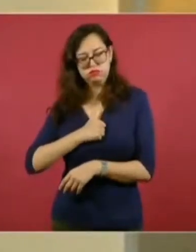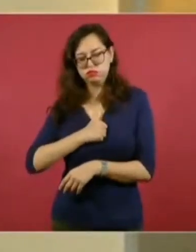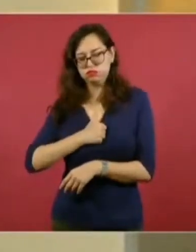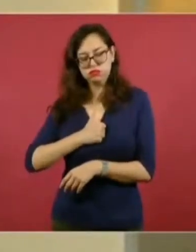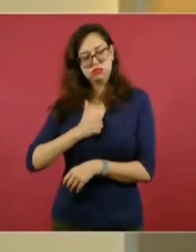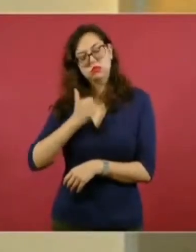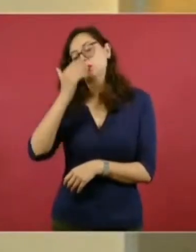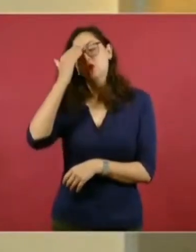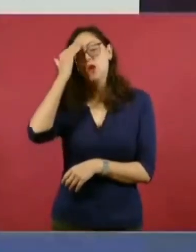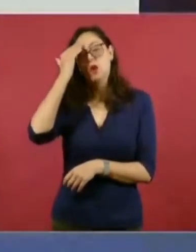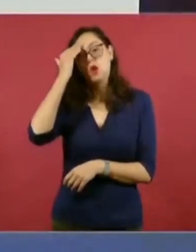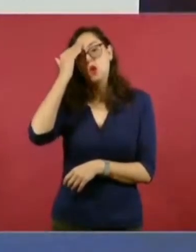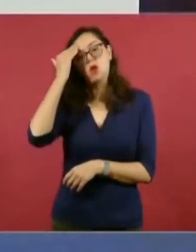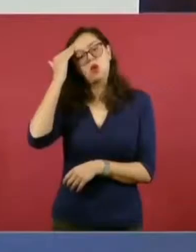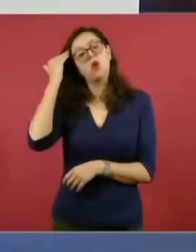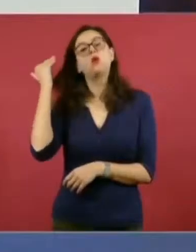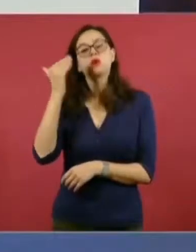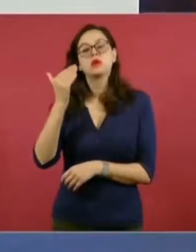todo